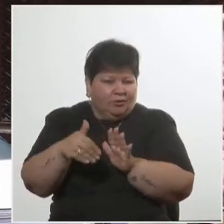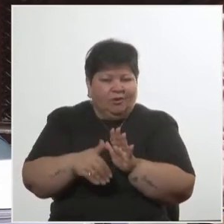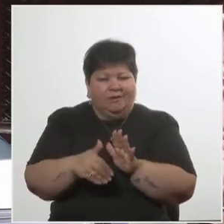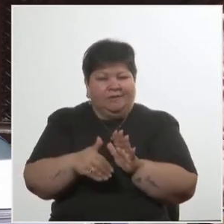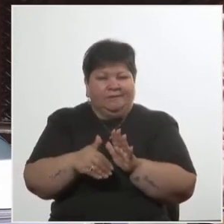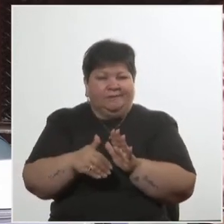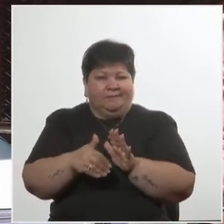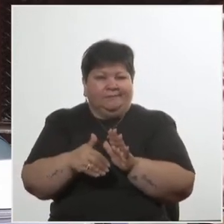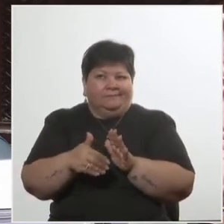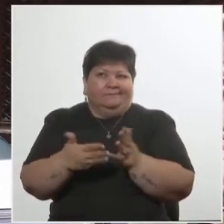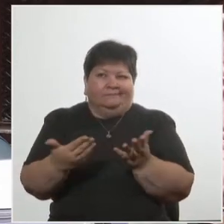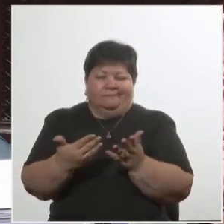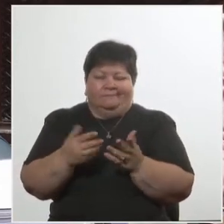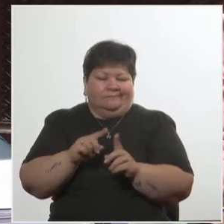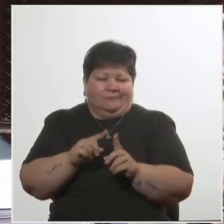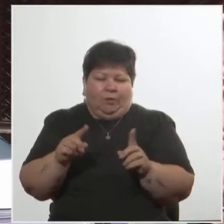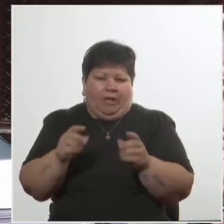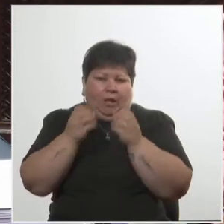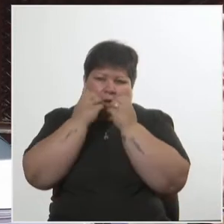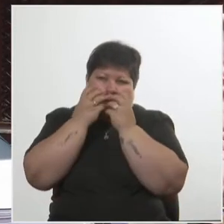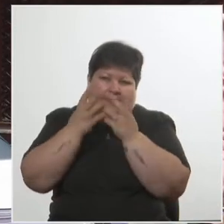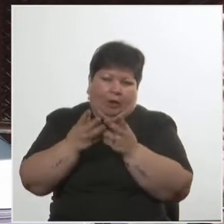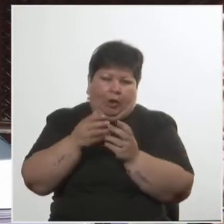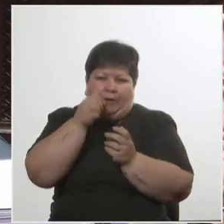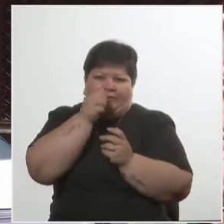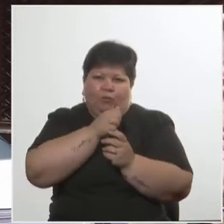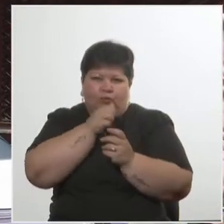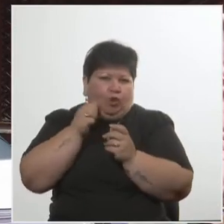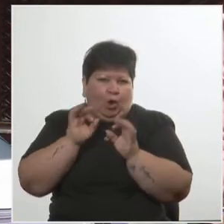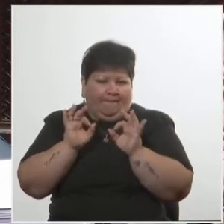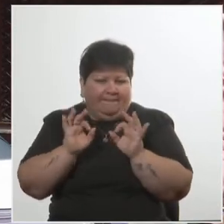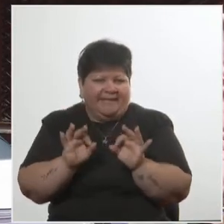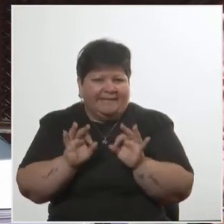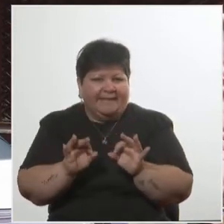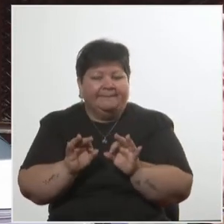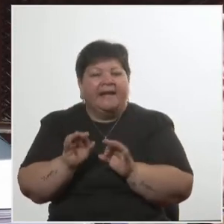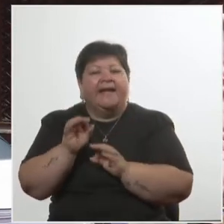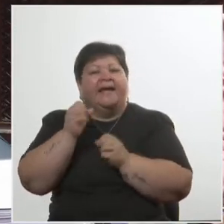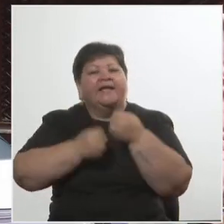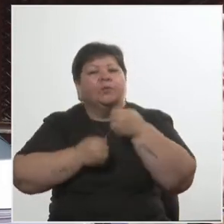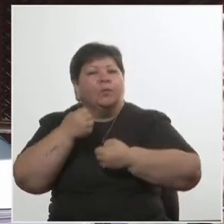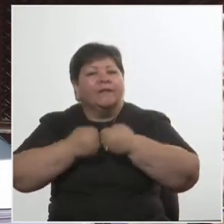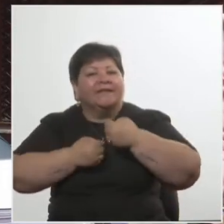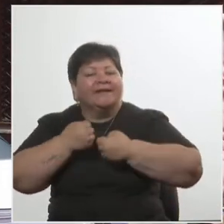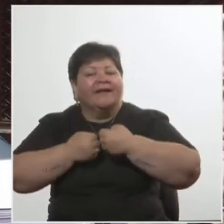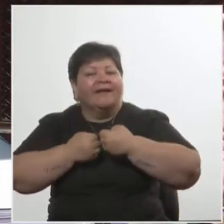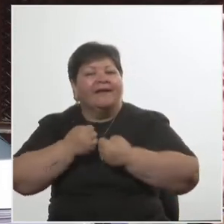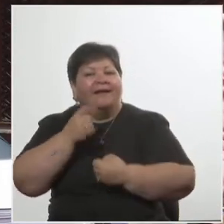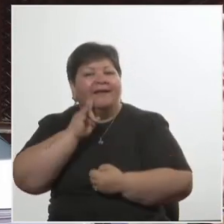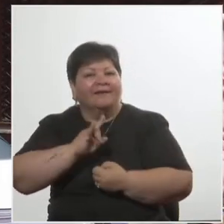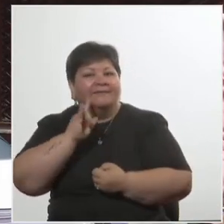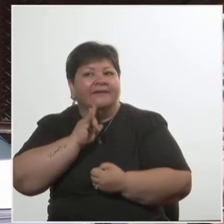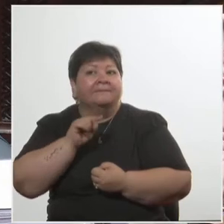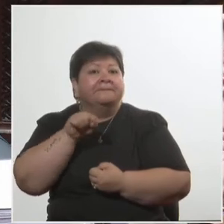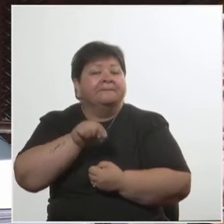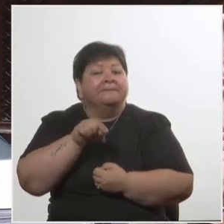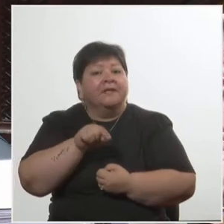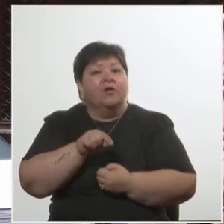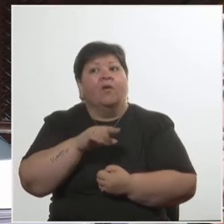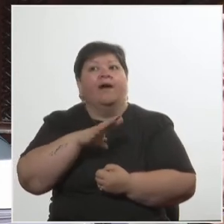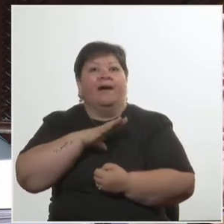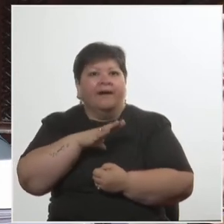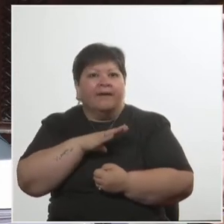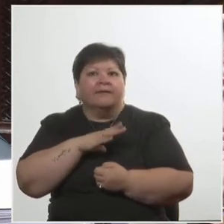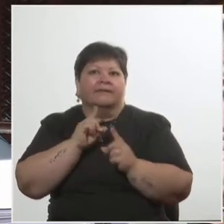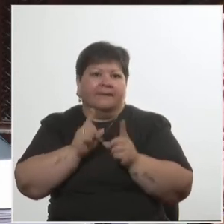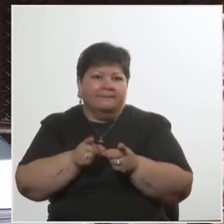panacea frente al problema que tiene la industria lácte este y frente al problema que tienen algunas de las plantas industriales que van